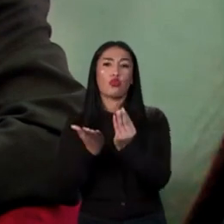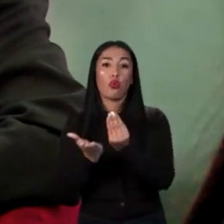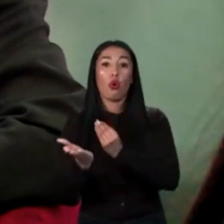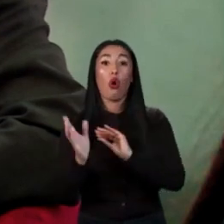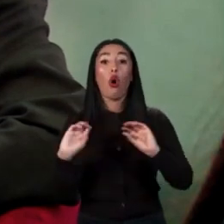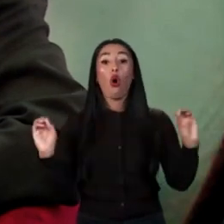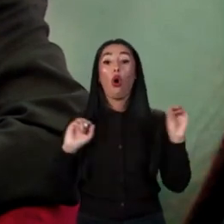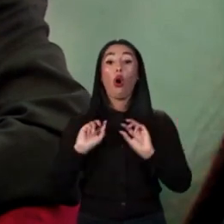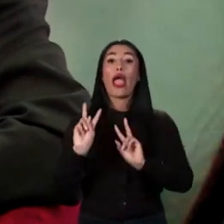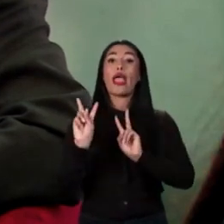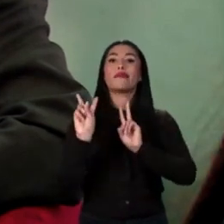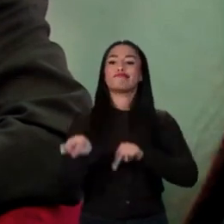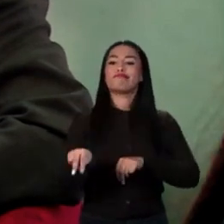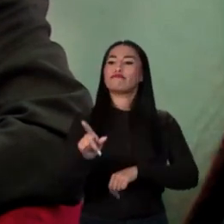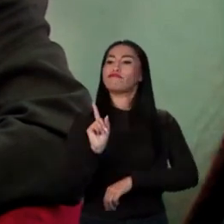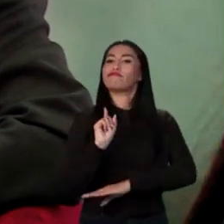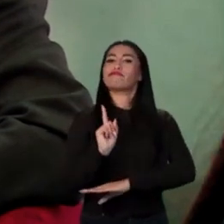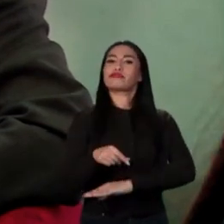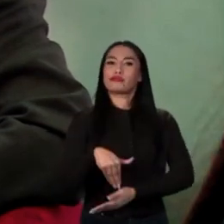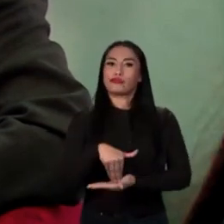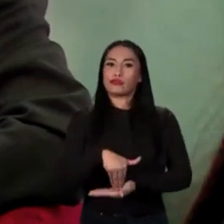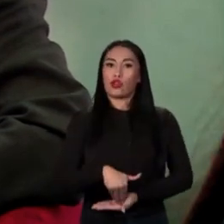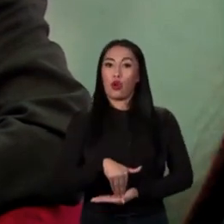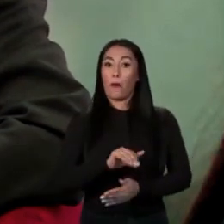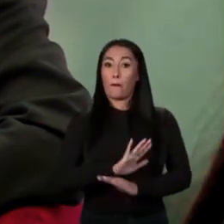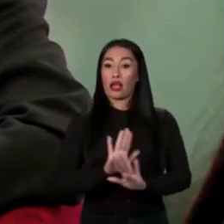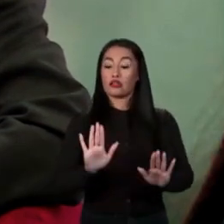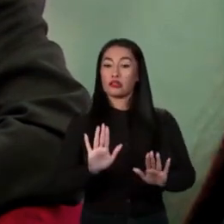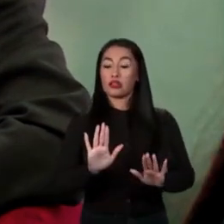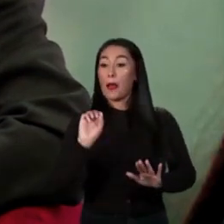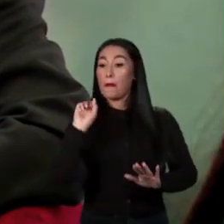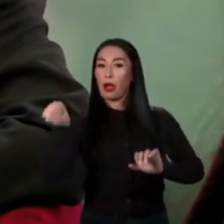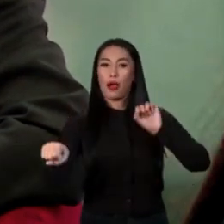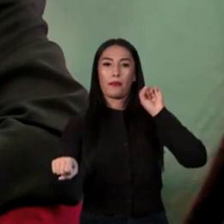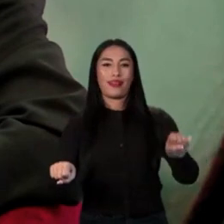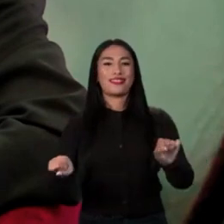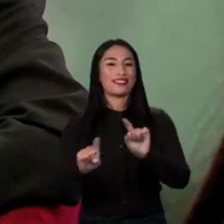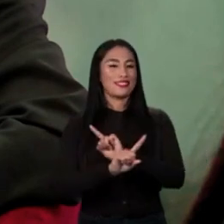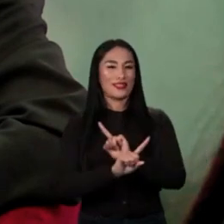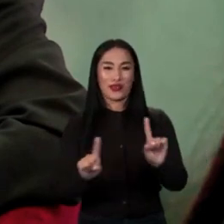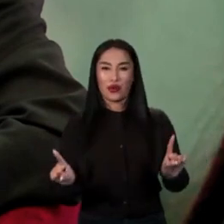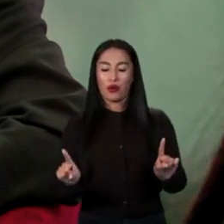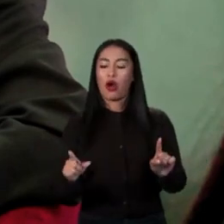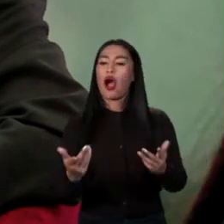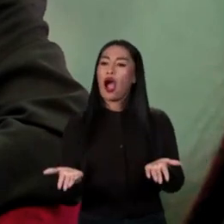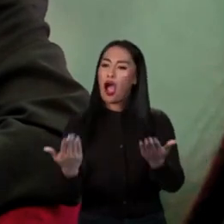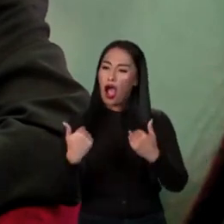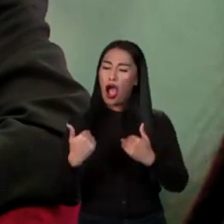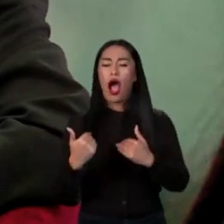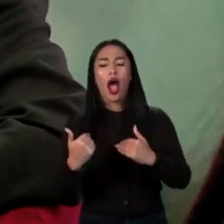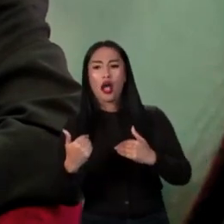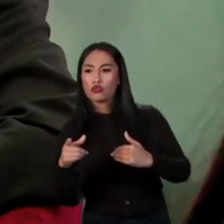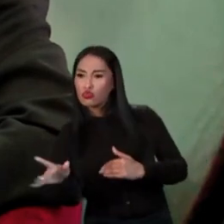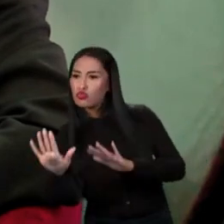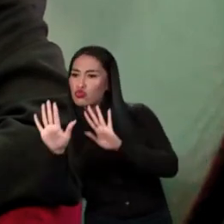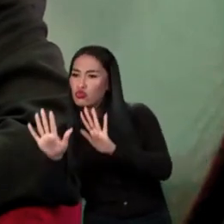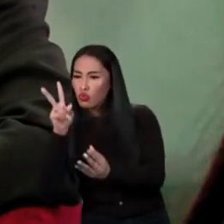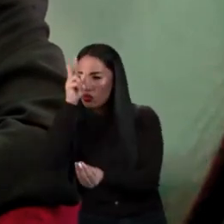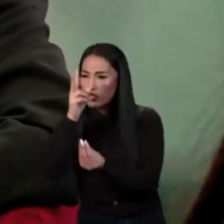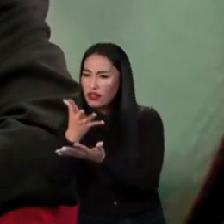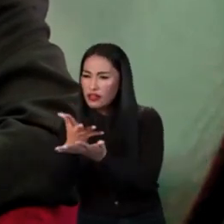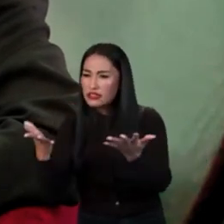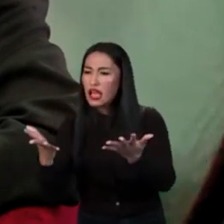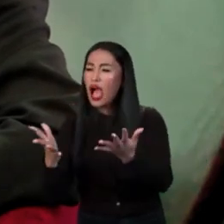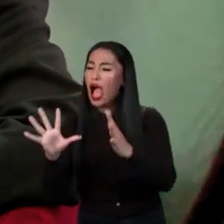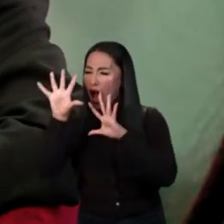visión única, sino que invita a desarrollarlo desde diversas potencialidades de cada una de las instituciones, pero sobre